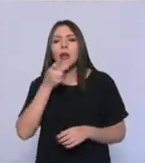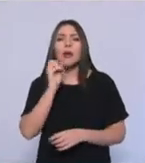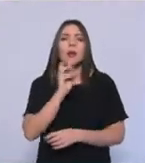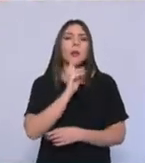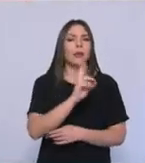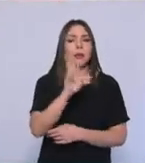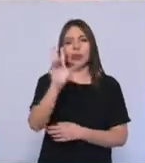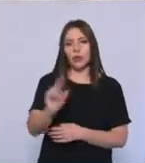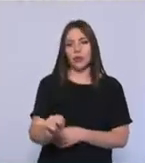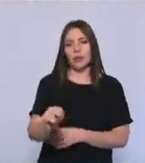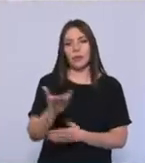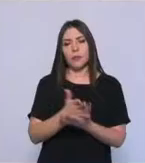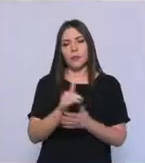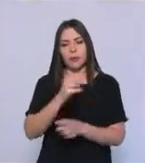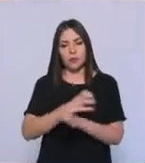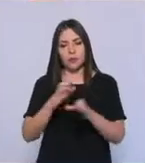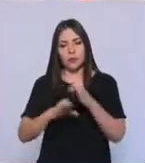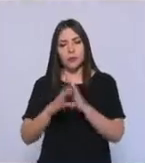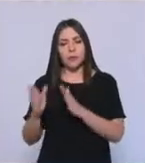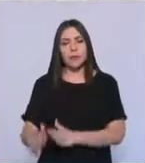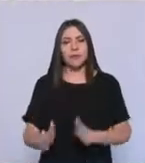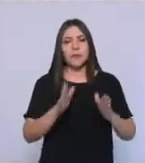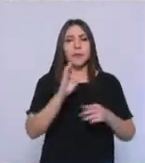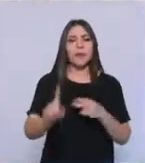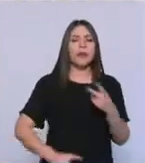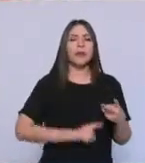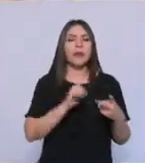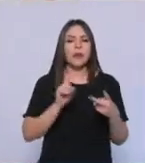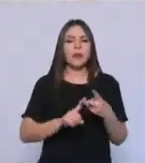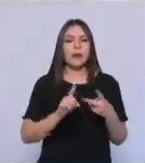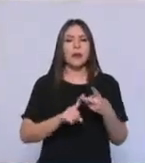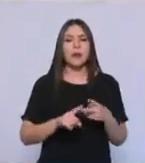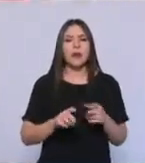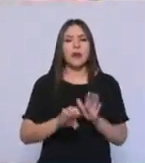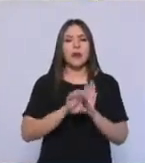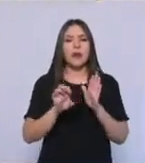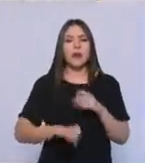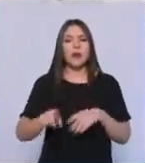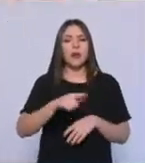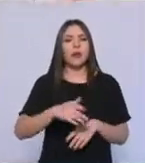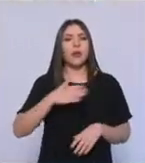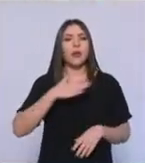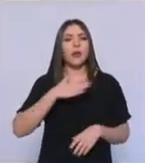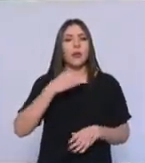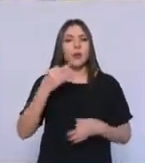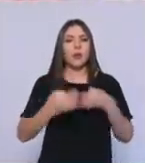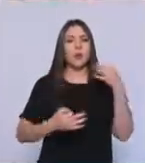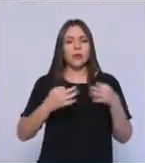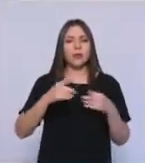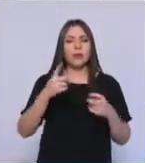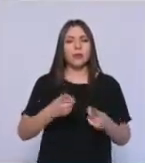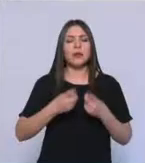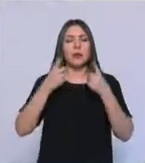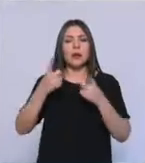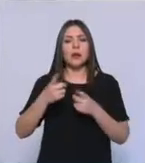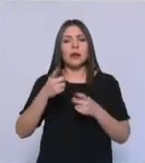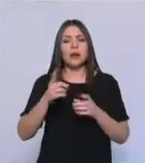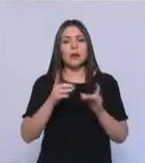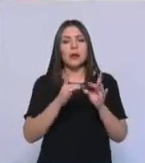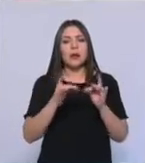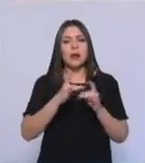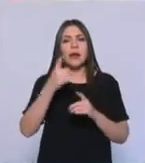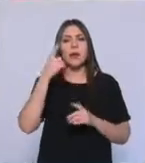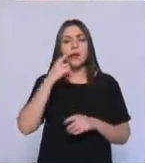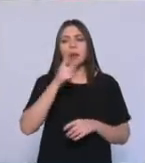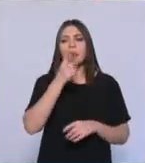cosas. Y luego, segundo, lo que pasa hoy en día con la justicia cívica es que se le da vista a seguridad ciudadana para que lo